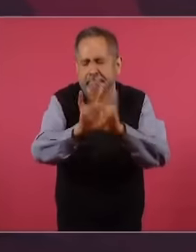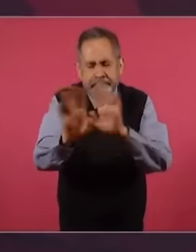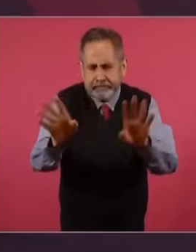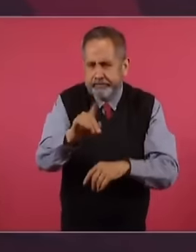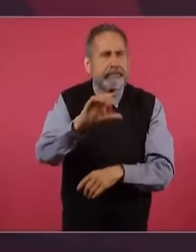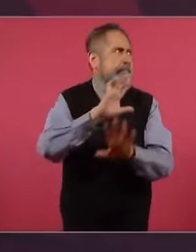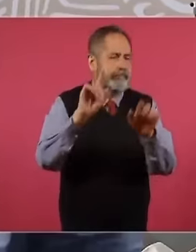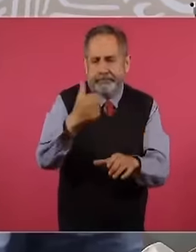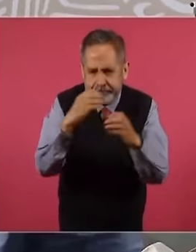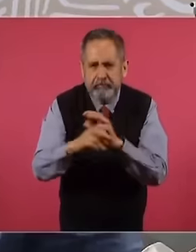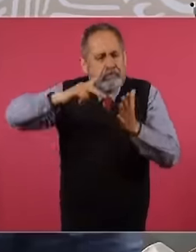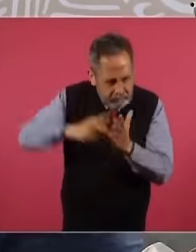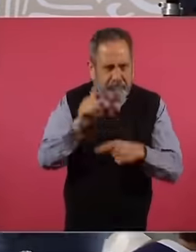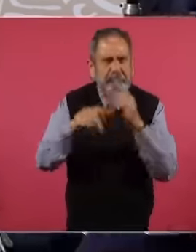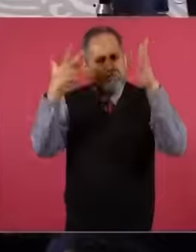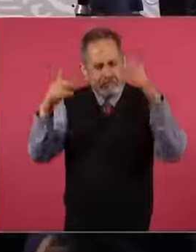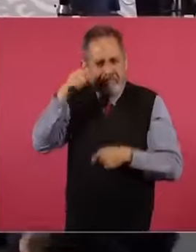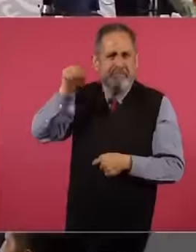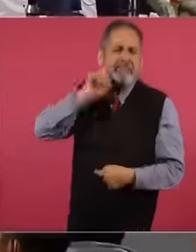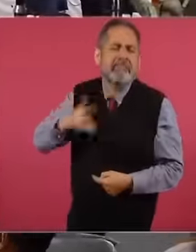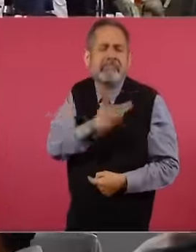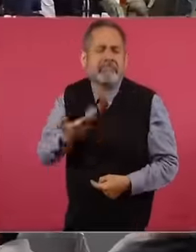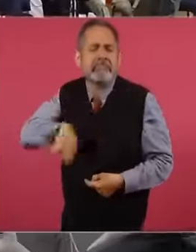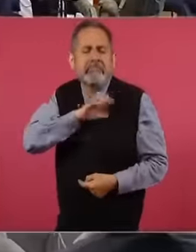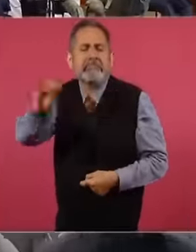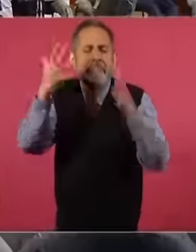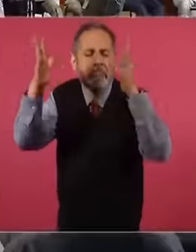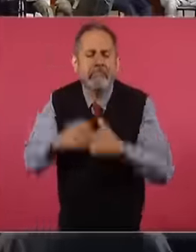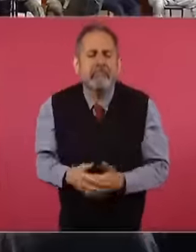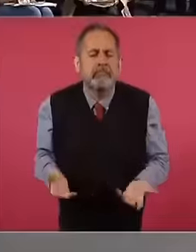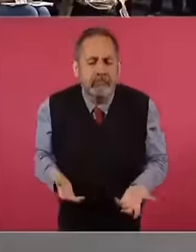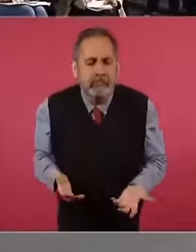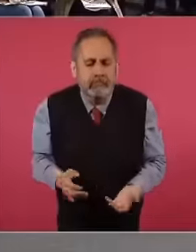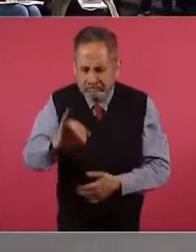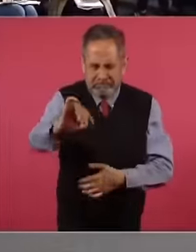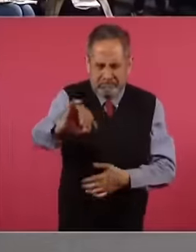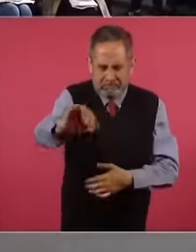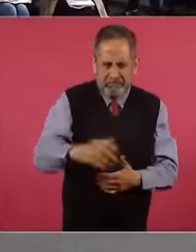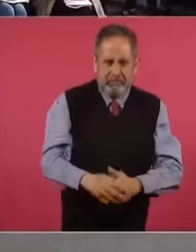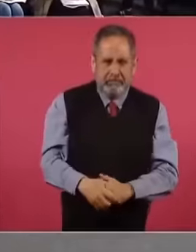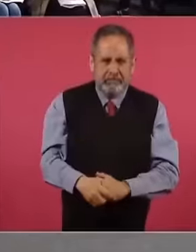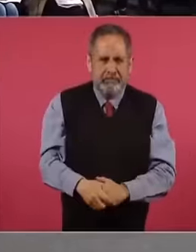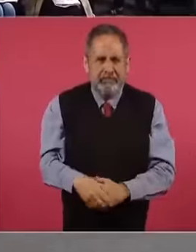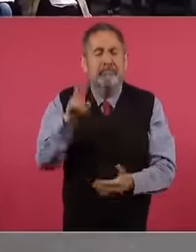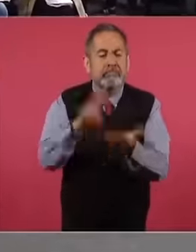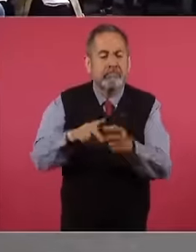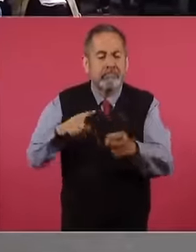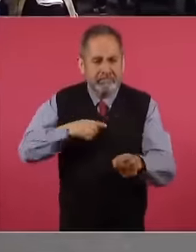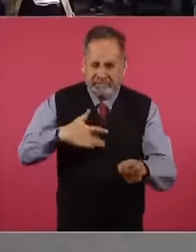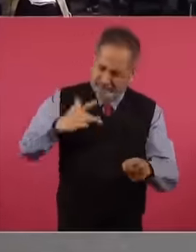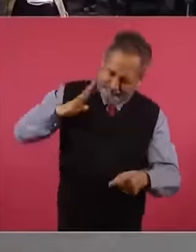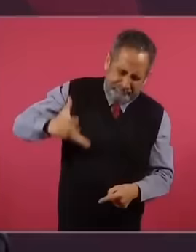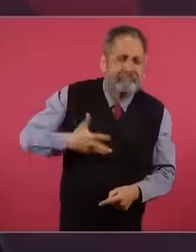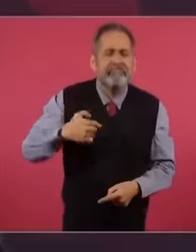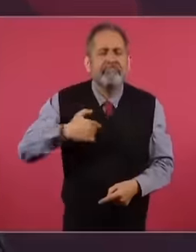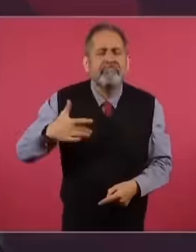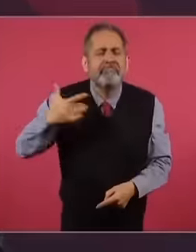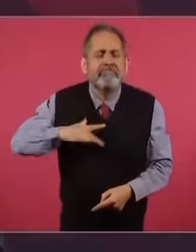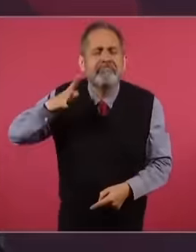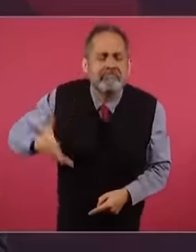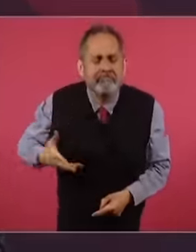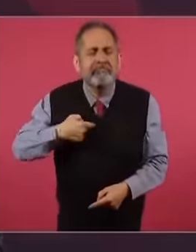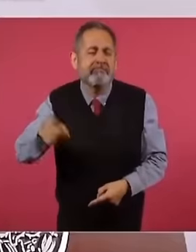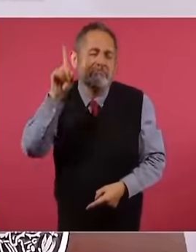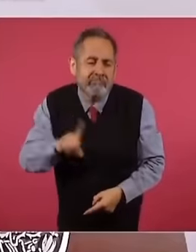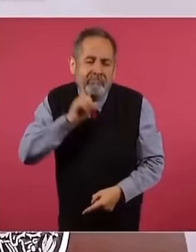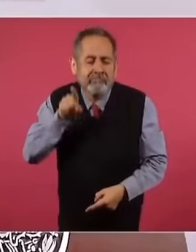ver, otro aplauso para la presidenta. No, tómele. Ahí está, mire. Me da un orgullo